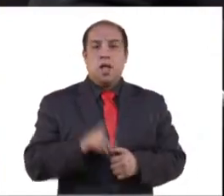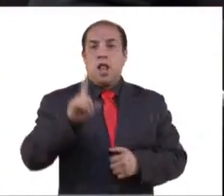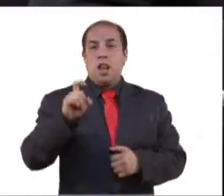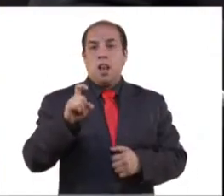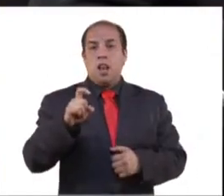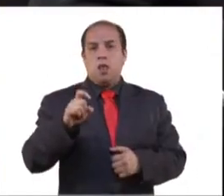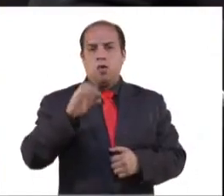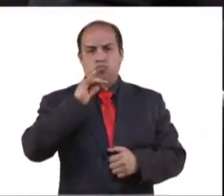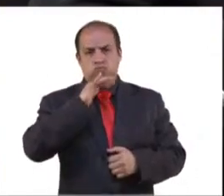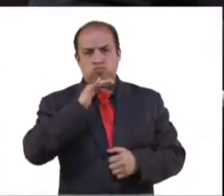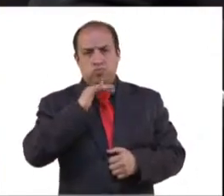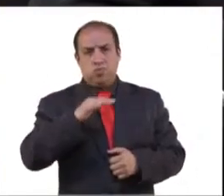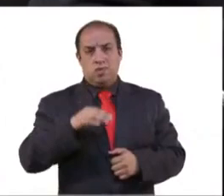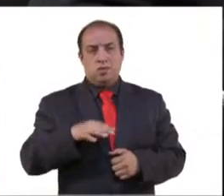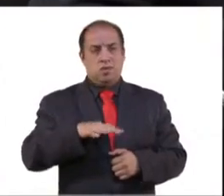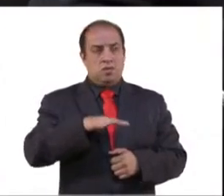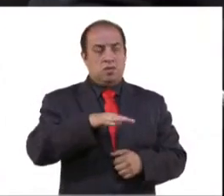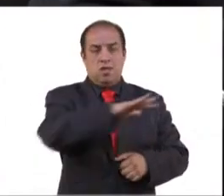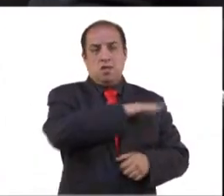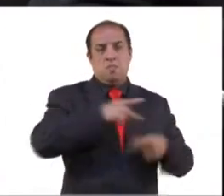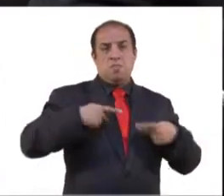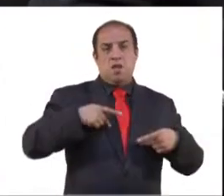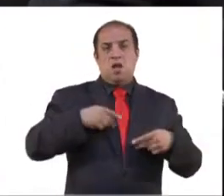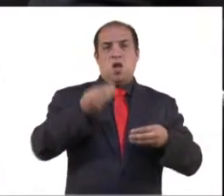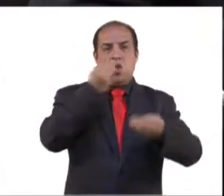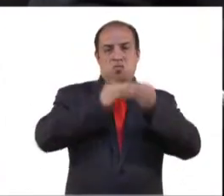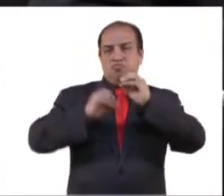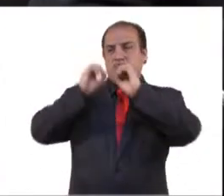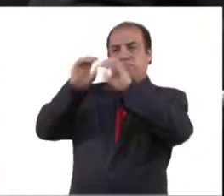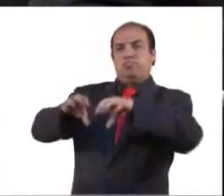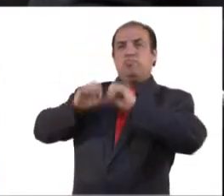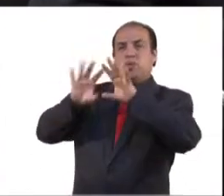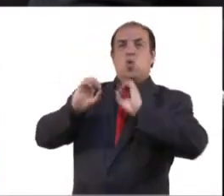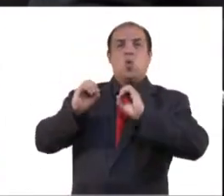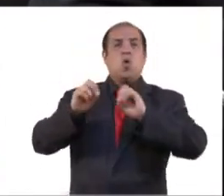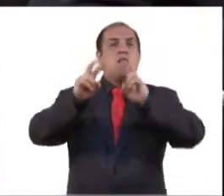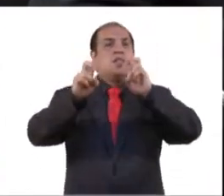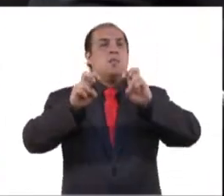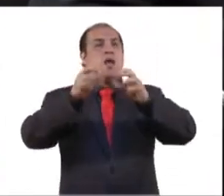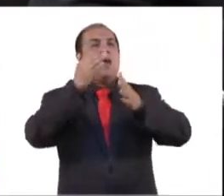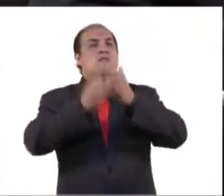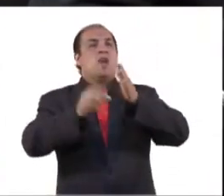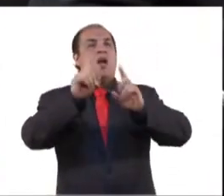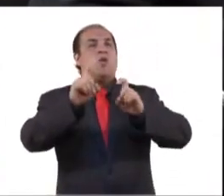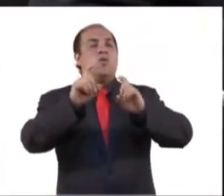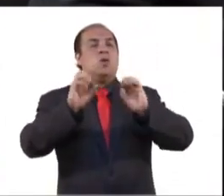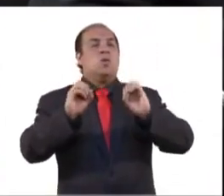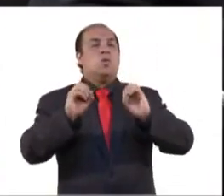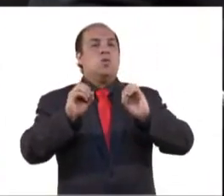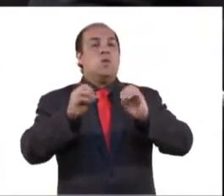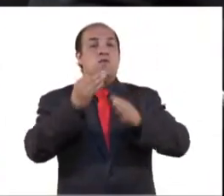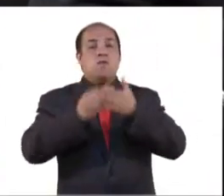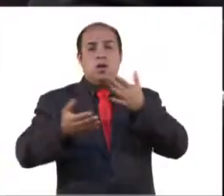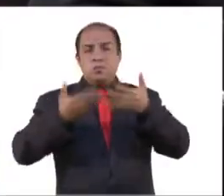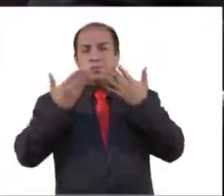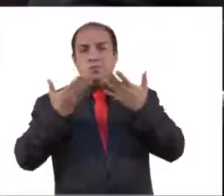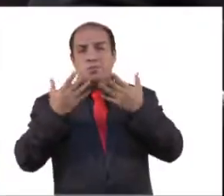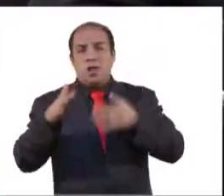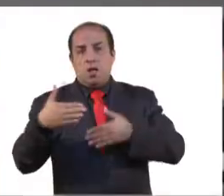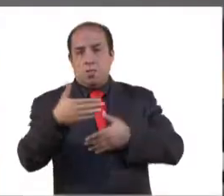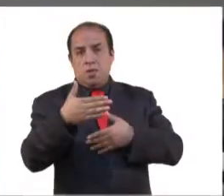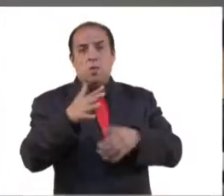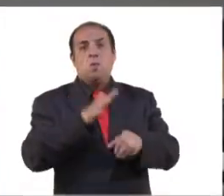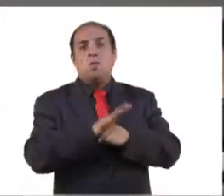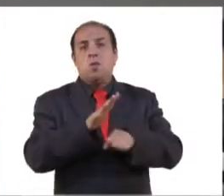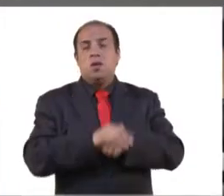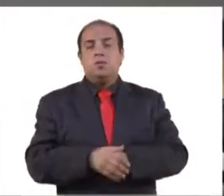está sucia porque la gente arroja alimento o es un asunto de falta de agua y les hace falta oxígeno? Sí, hubo un día en